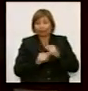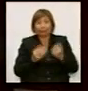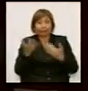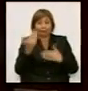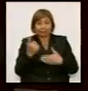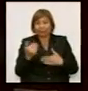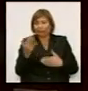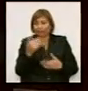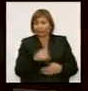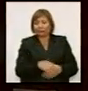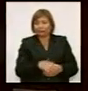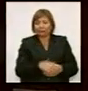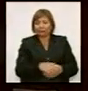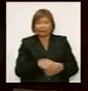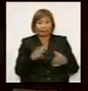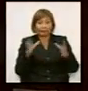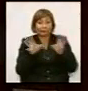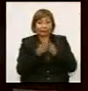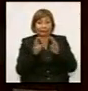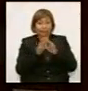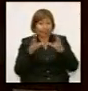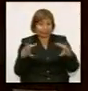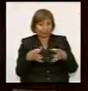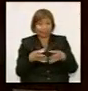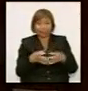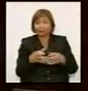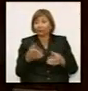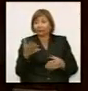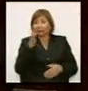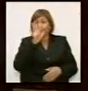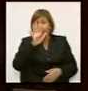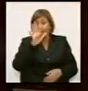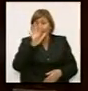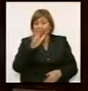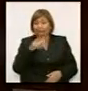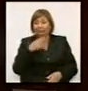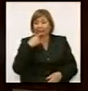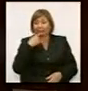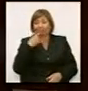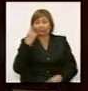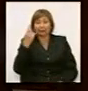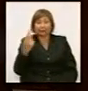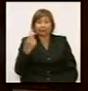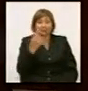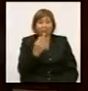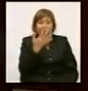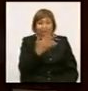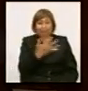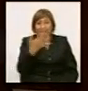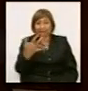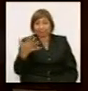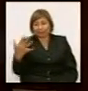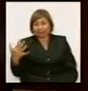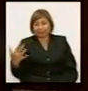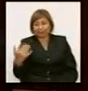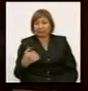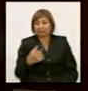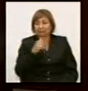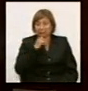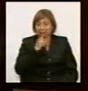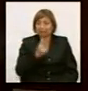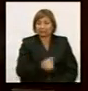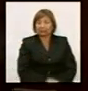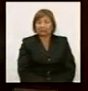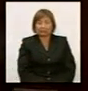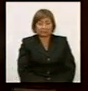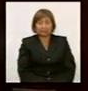llama a los asambleístas, llama a cinco para que llamen cada uno a cinco. Y así